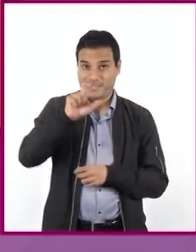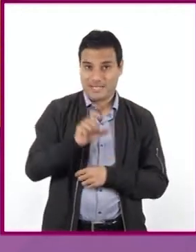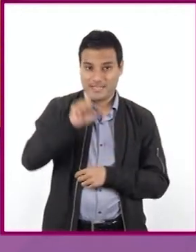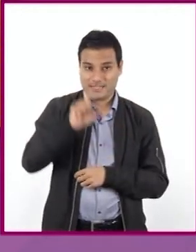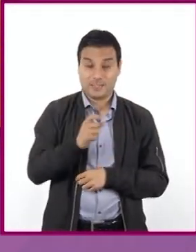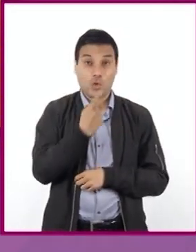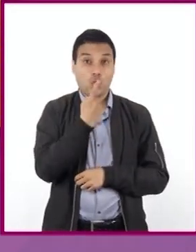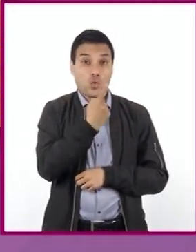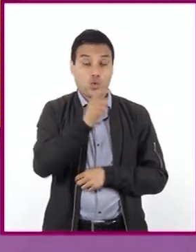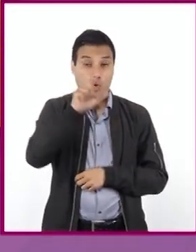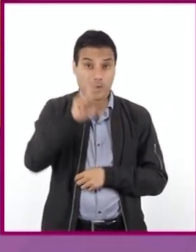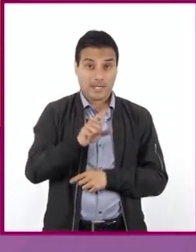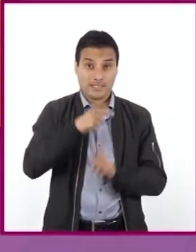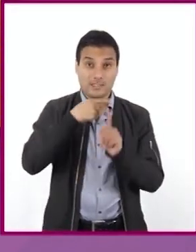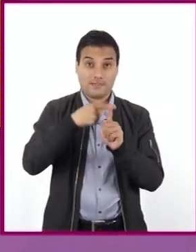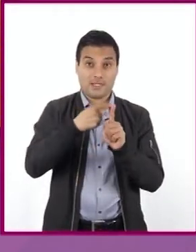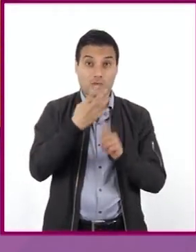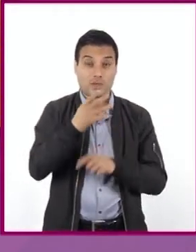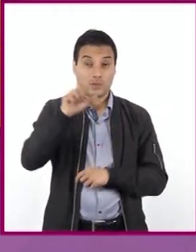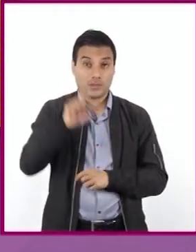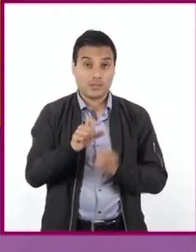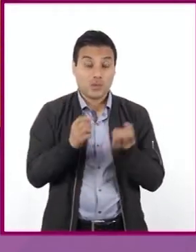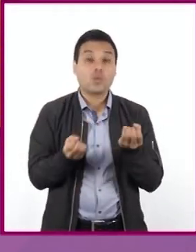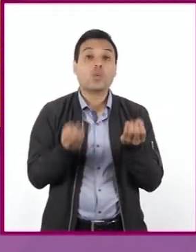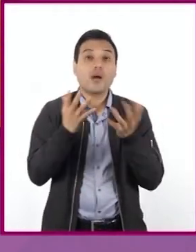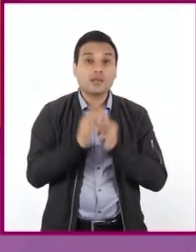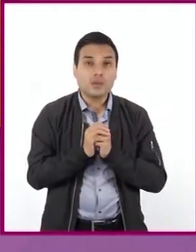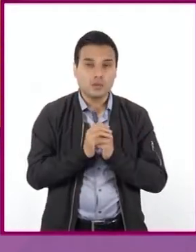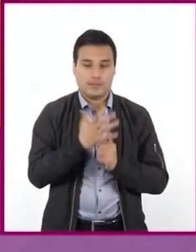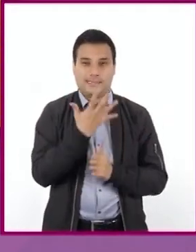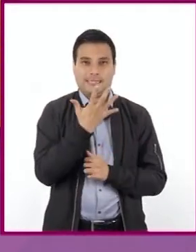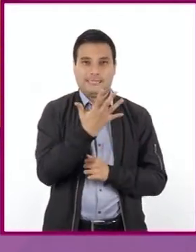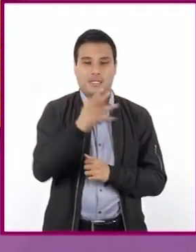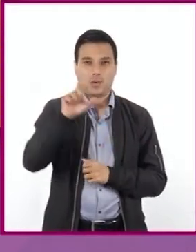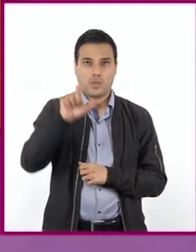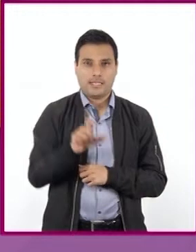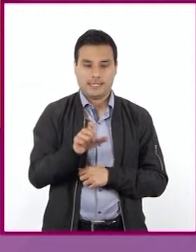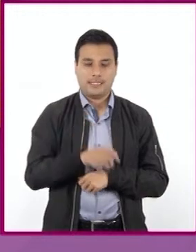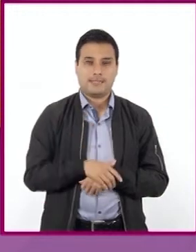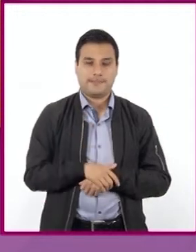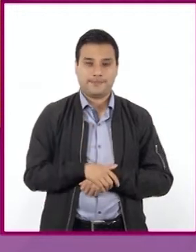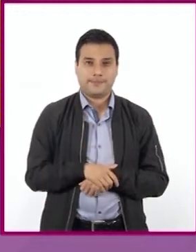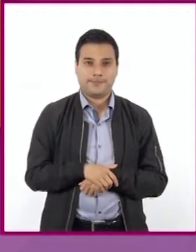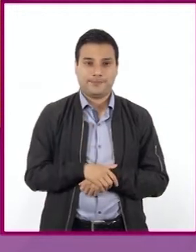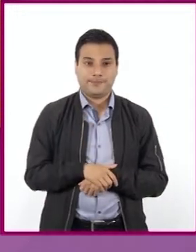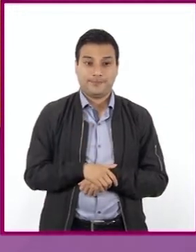1x más 4x, obteniendo 5x. De la misma forma,